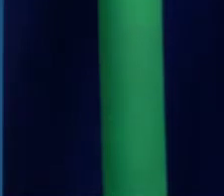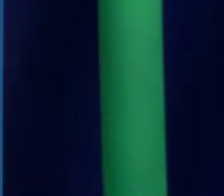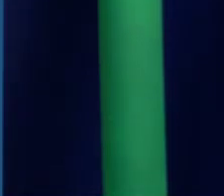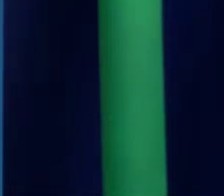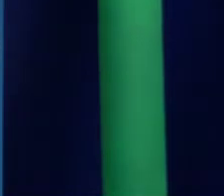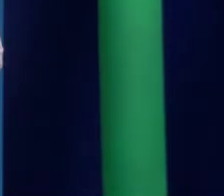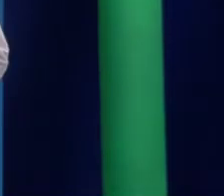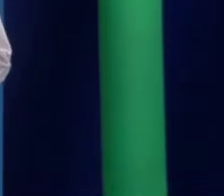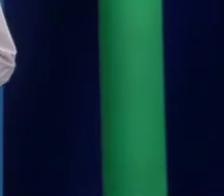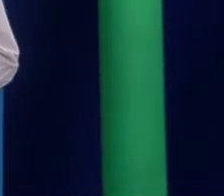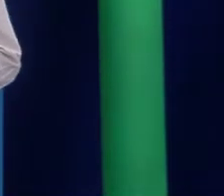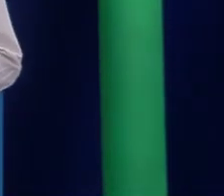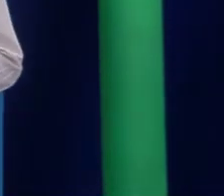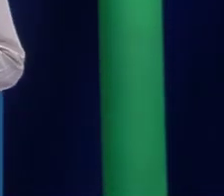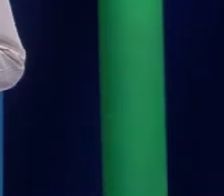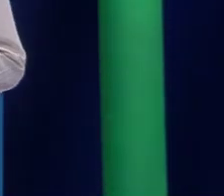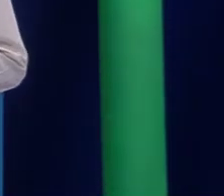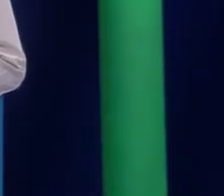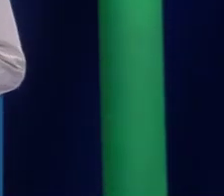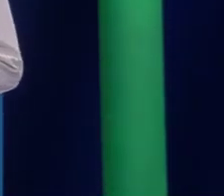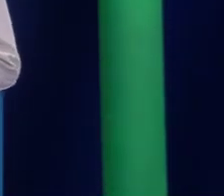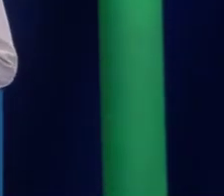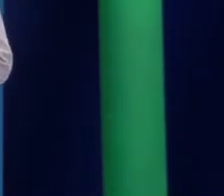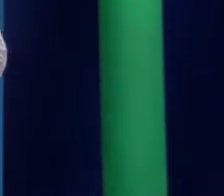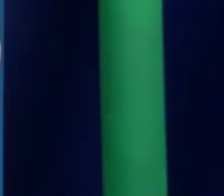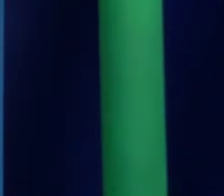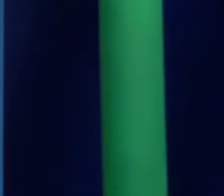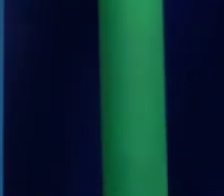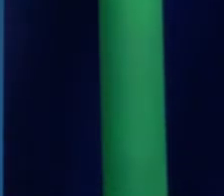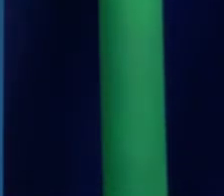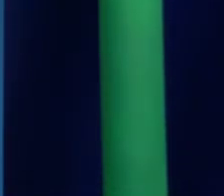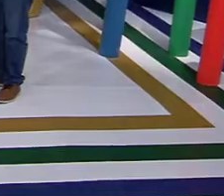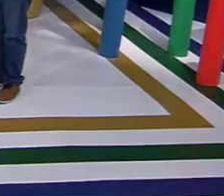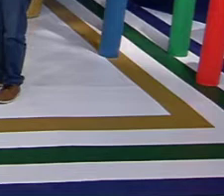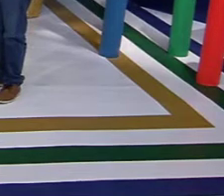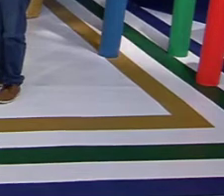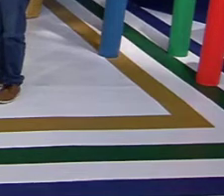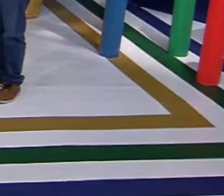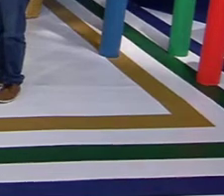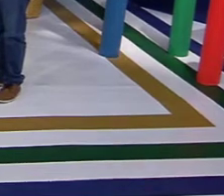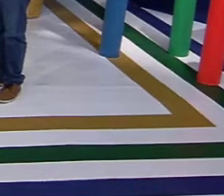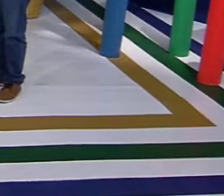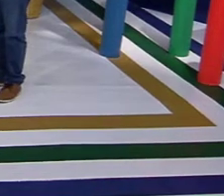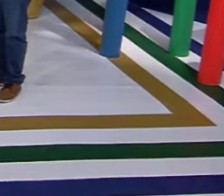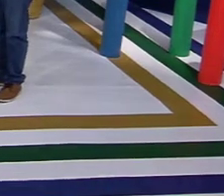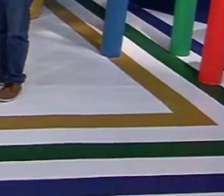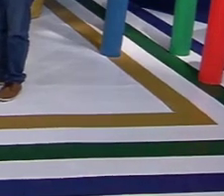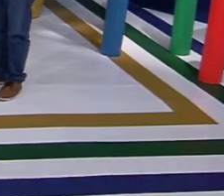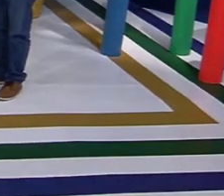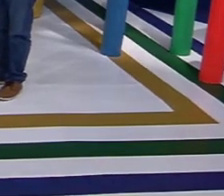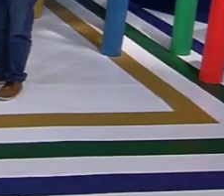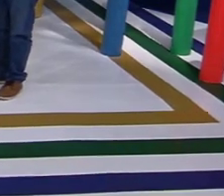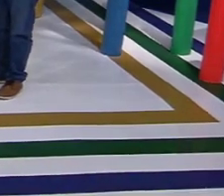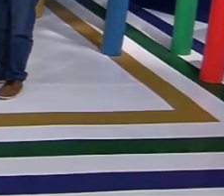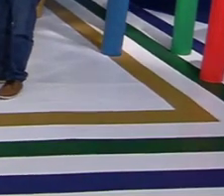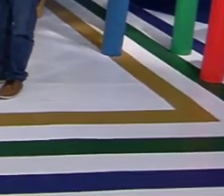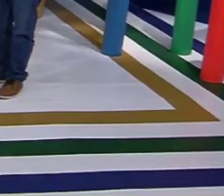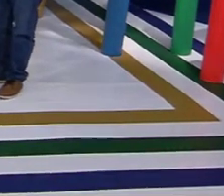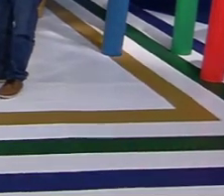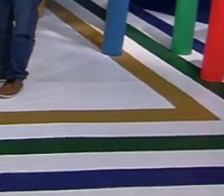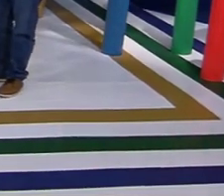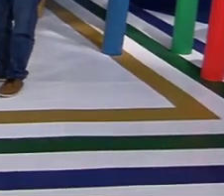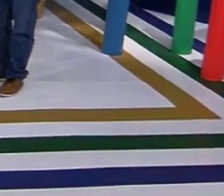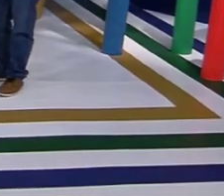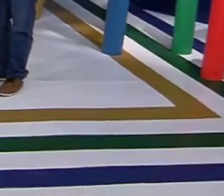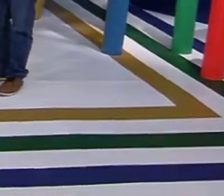Castoli, Cataya más Matlacli, Panale, Juan Castoli, Chiquipili, Juan Matlacli, Juan Nome, Tzontle, Juan